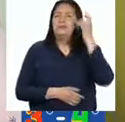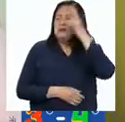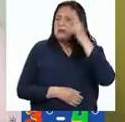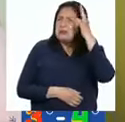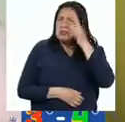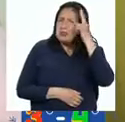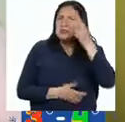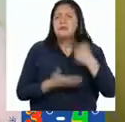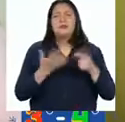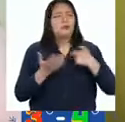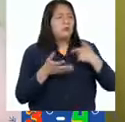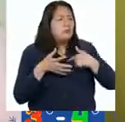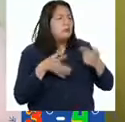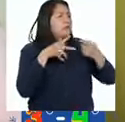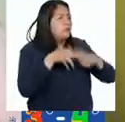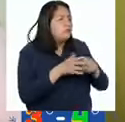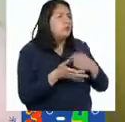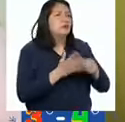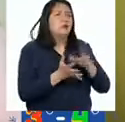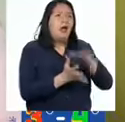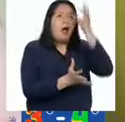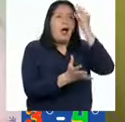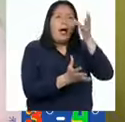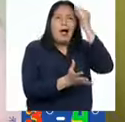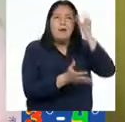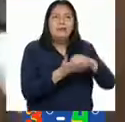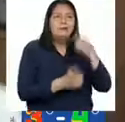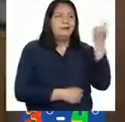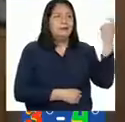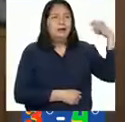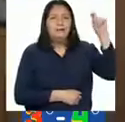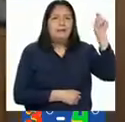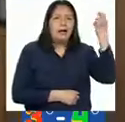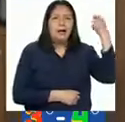eso comencé a tomar clases de marinera.